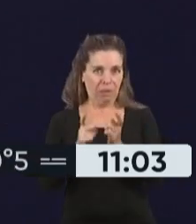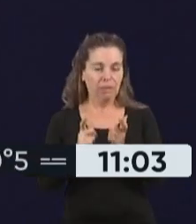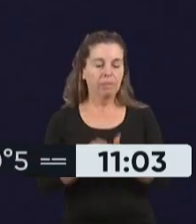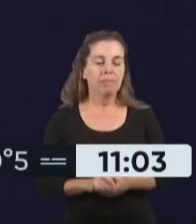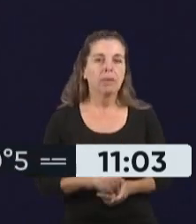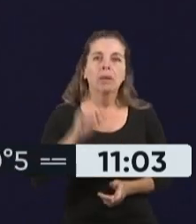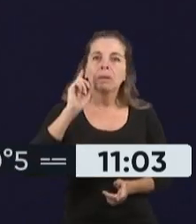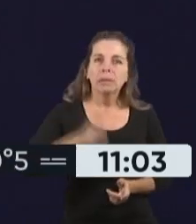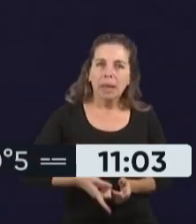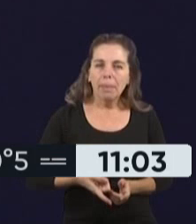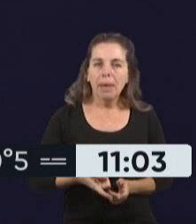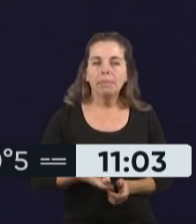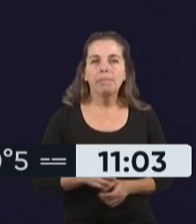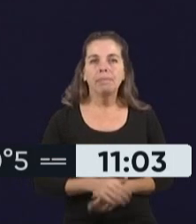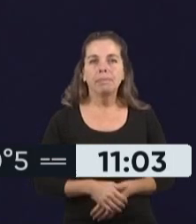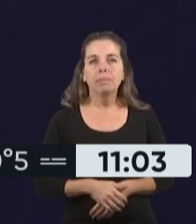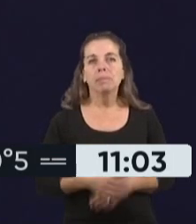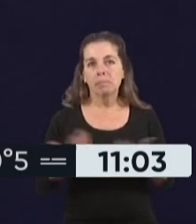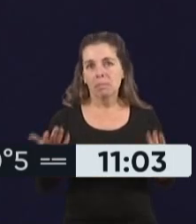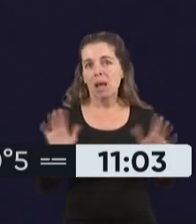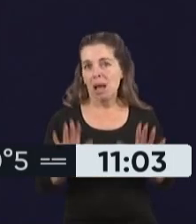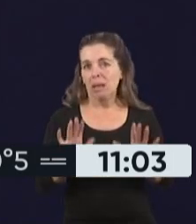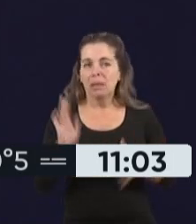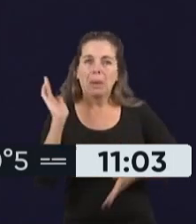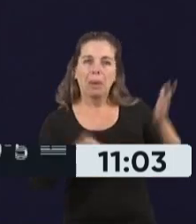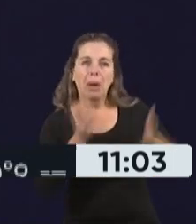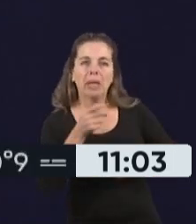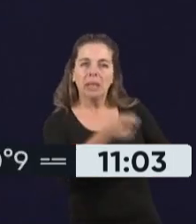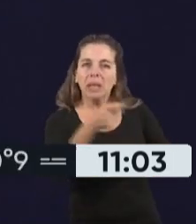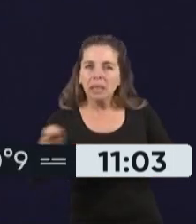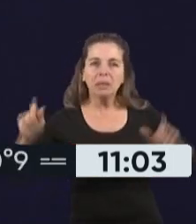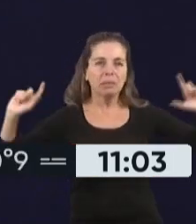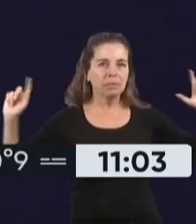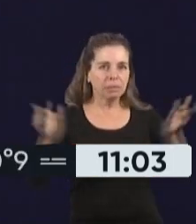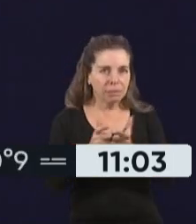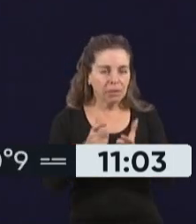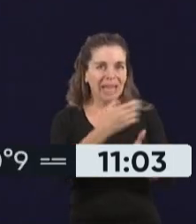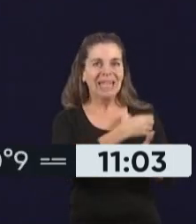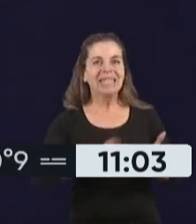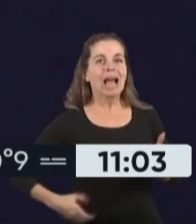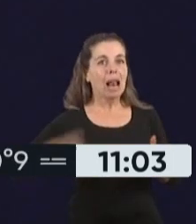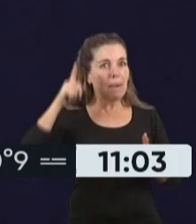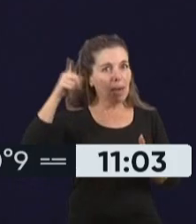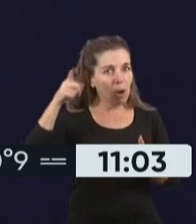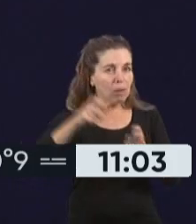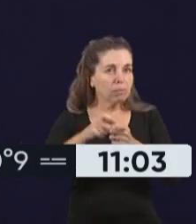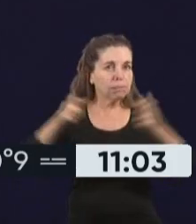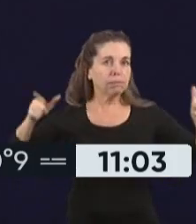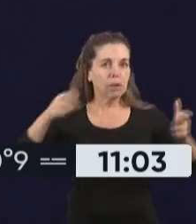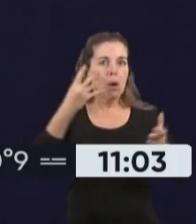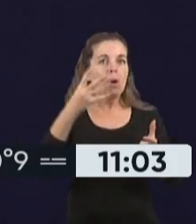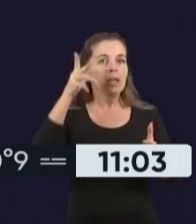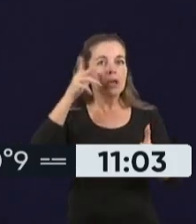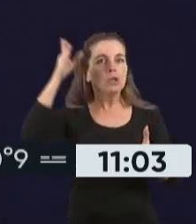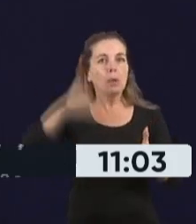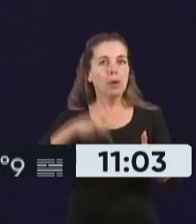y además, como consecuencia de este desplome del crimen, creció un 48%